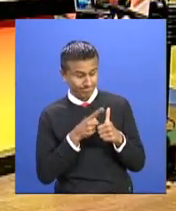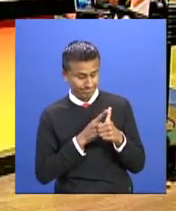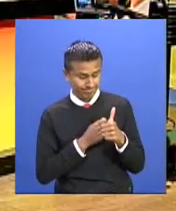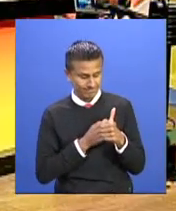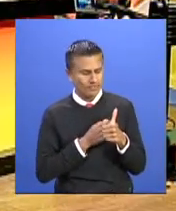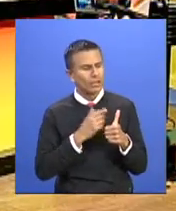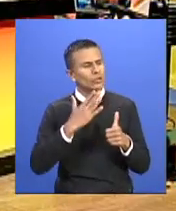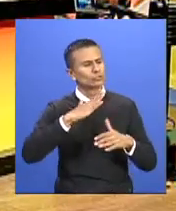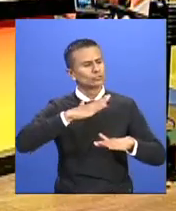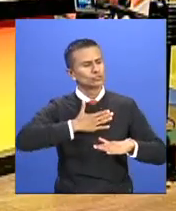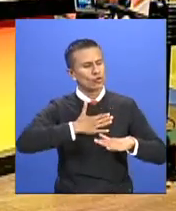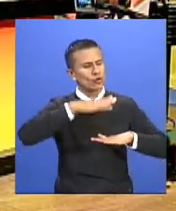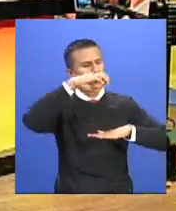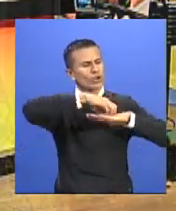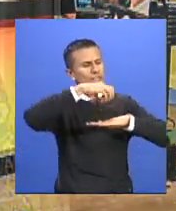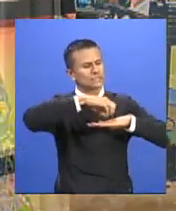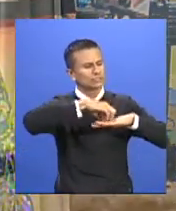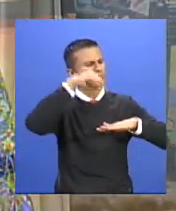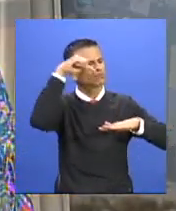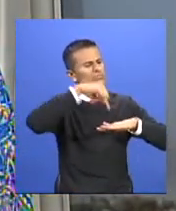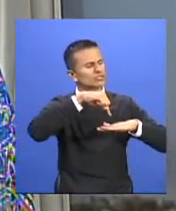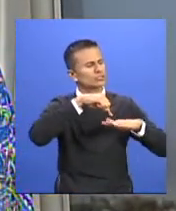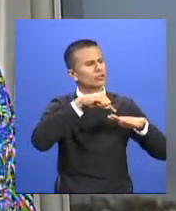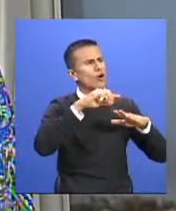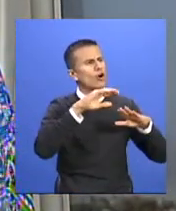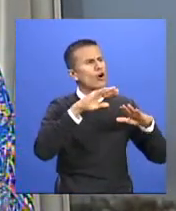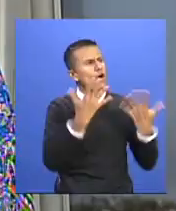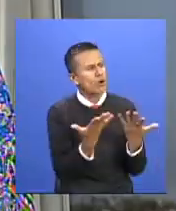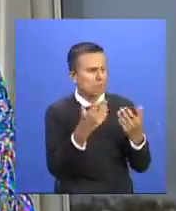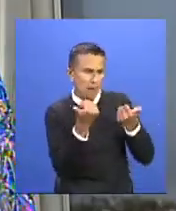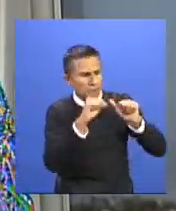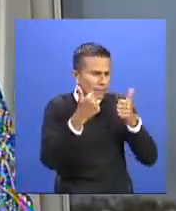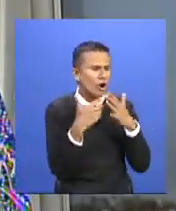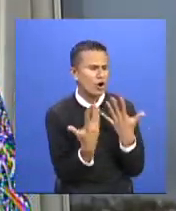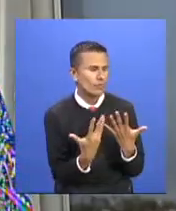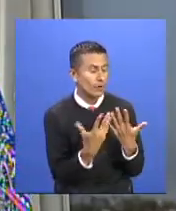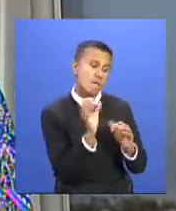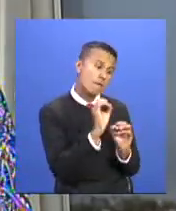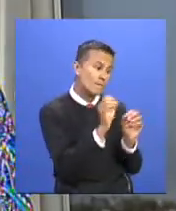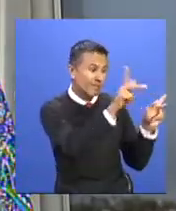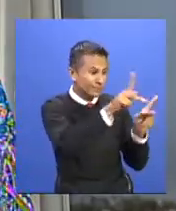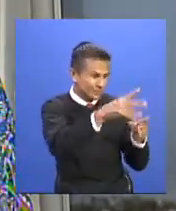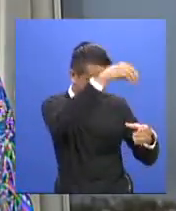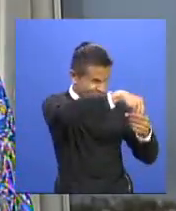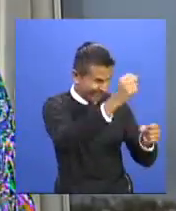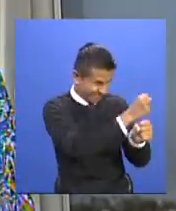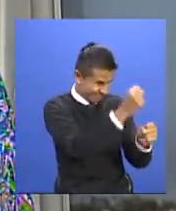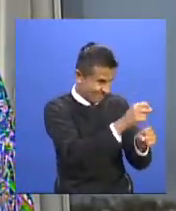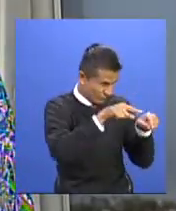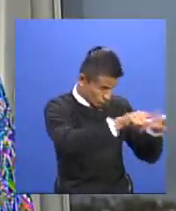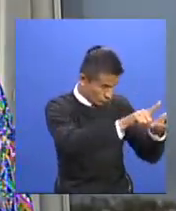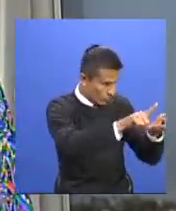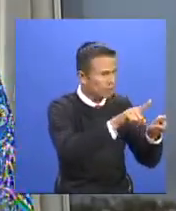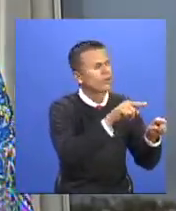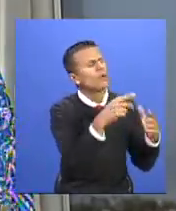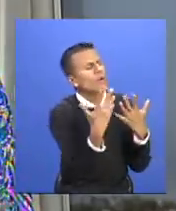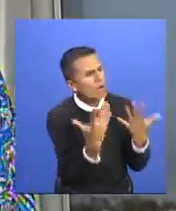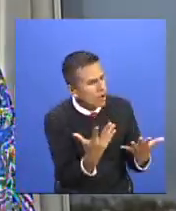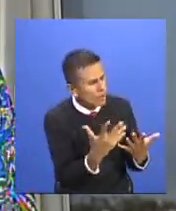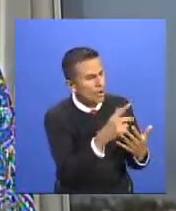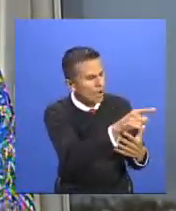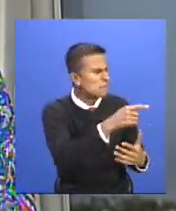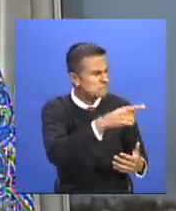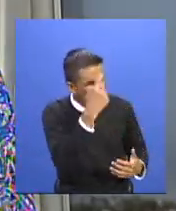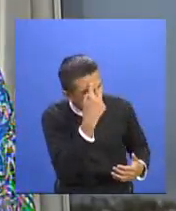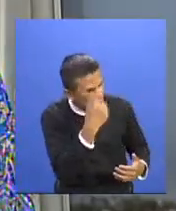qué está mi organización, en qué están mis empleados, cómo perciben la empresa. Entender que me pueden dar